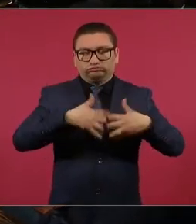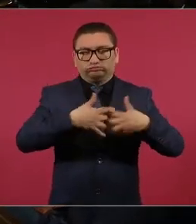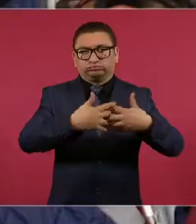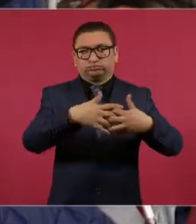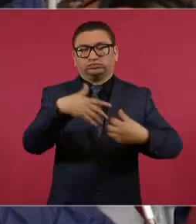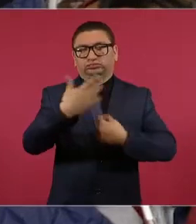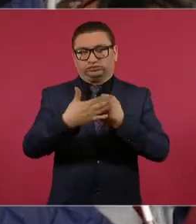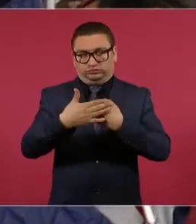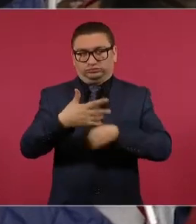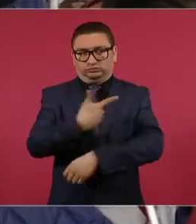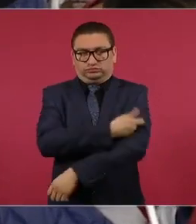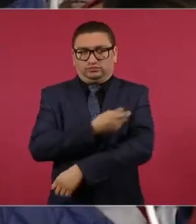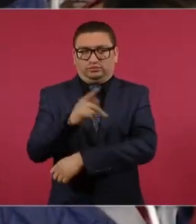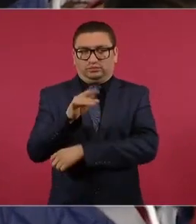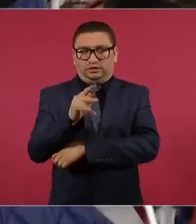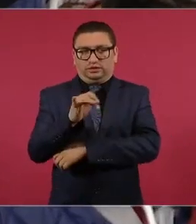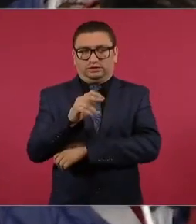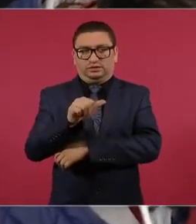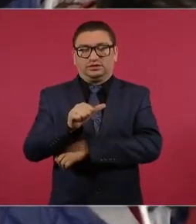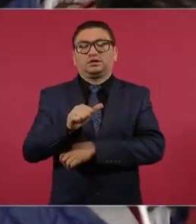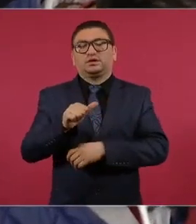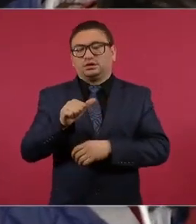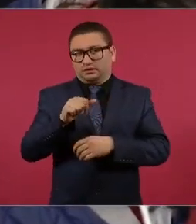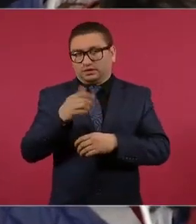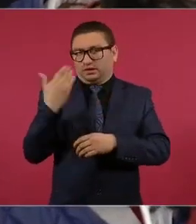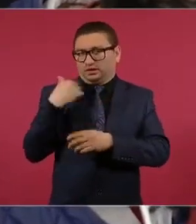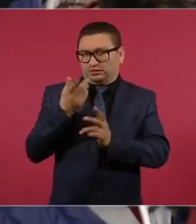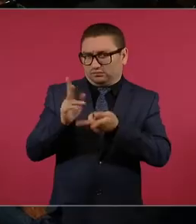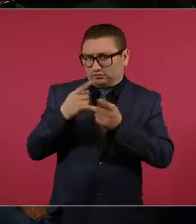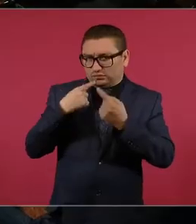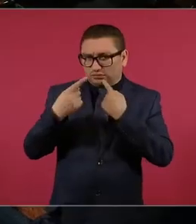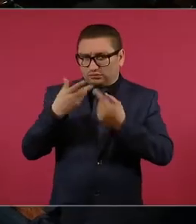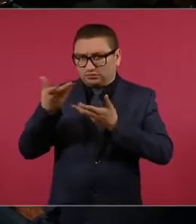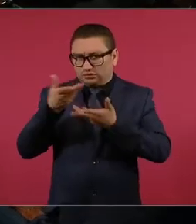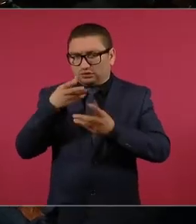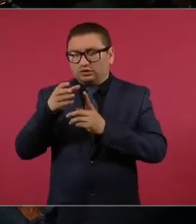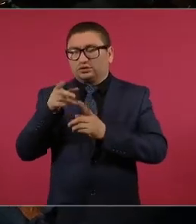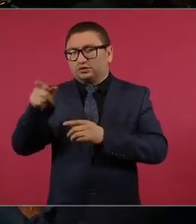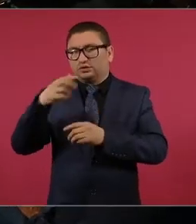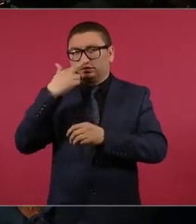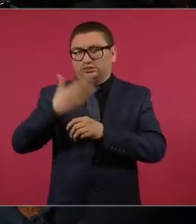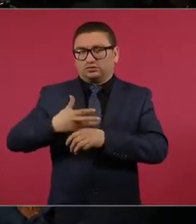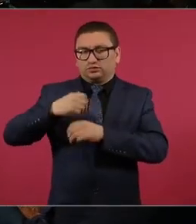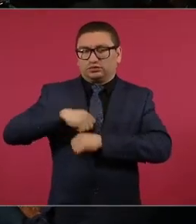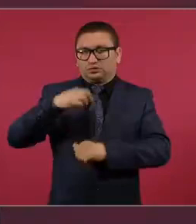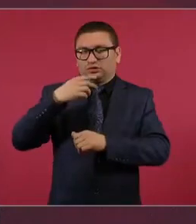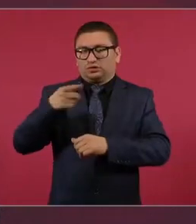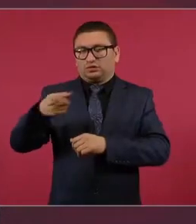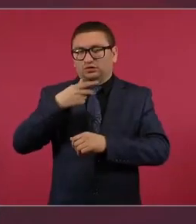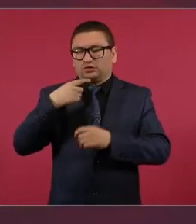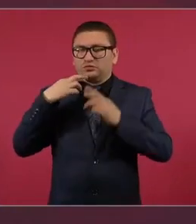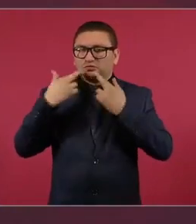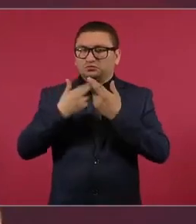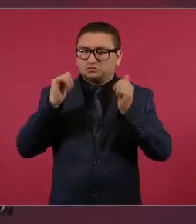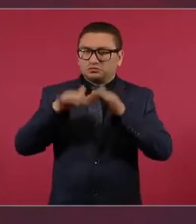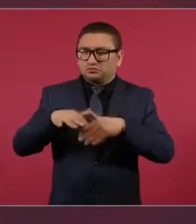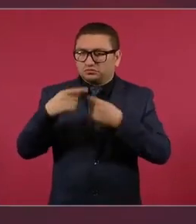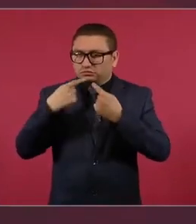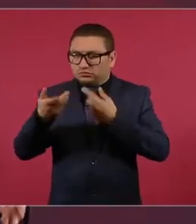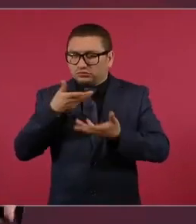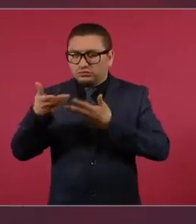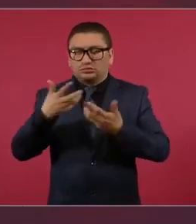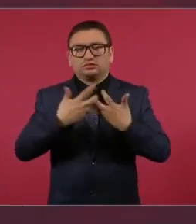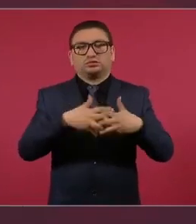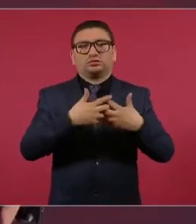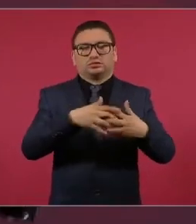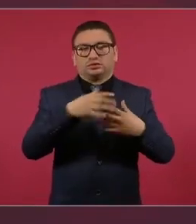vacuna patria eh tengo entendido Y por las pláticas que he tenido con el comisionado y en las reuniones en las que hemos asistido la planta